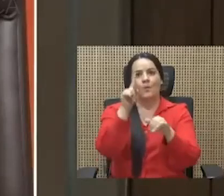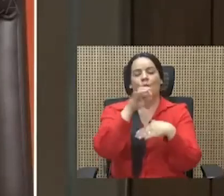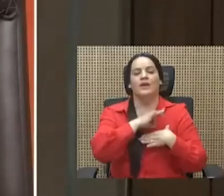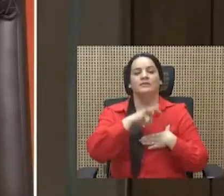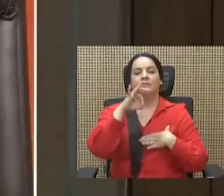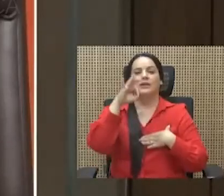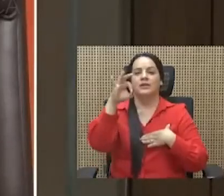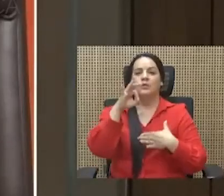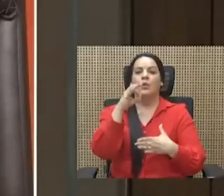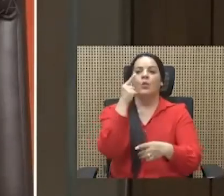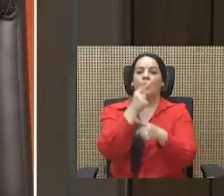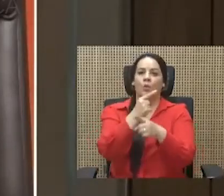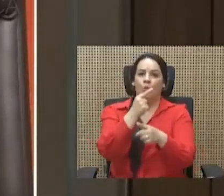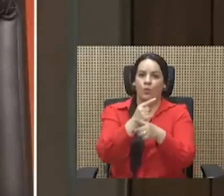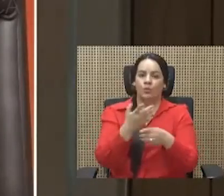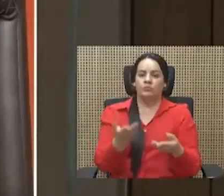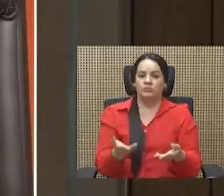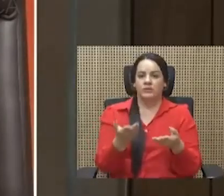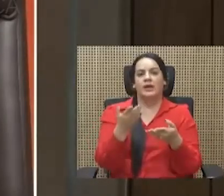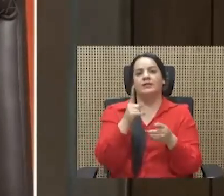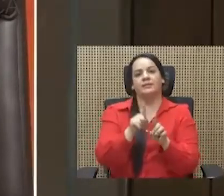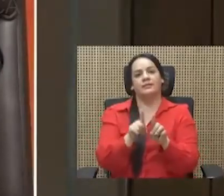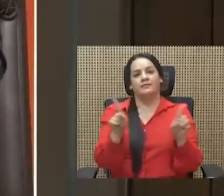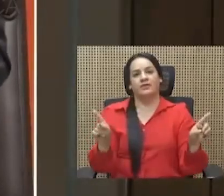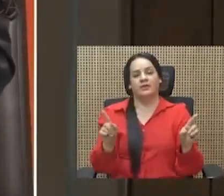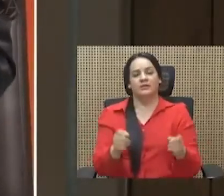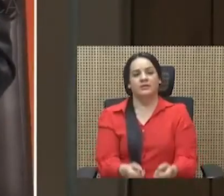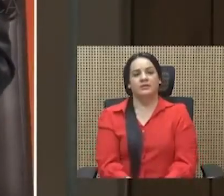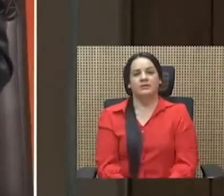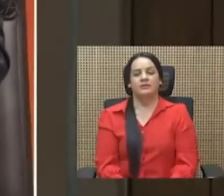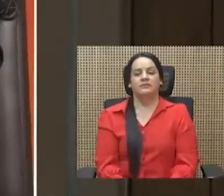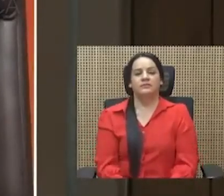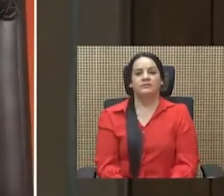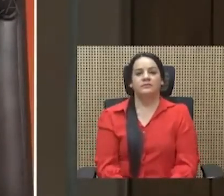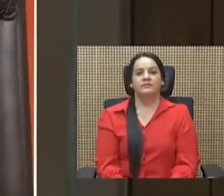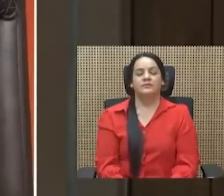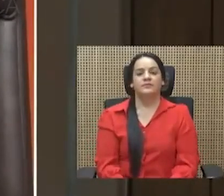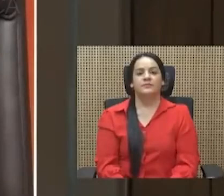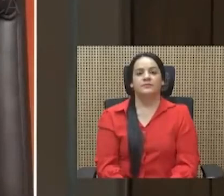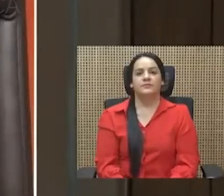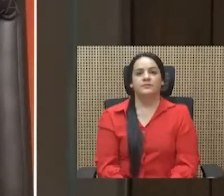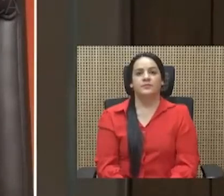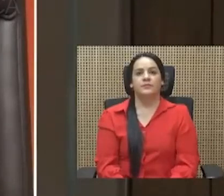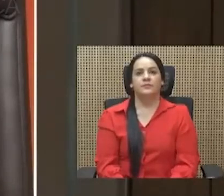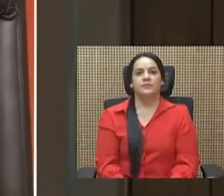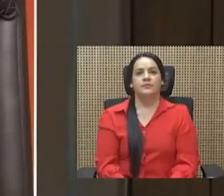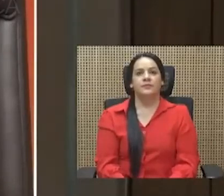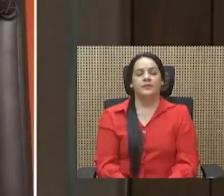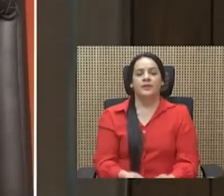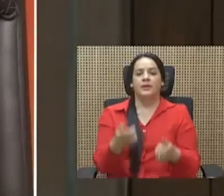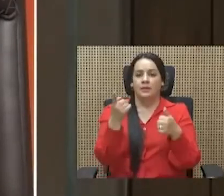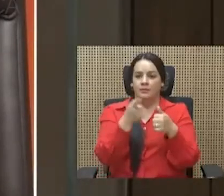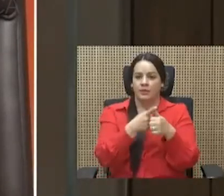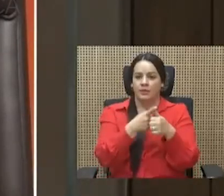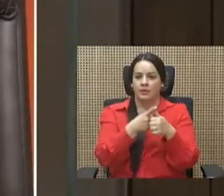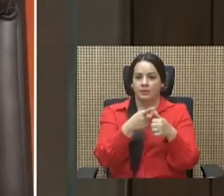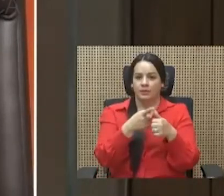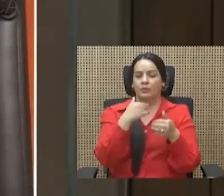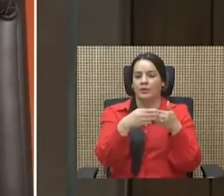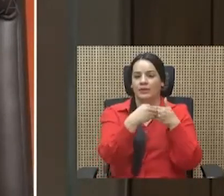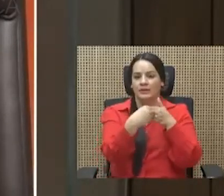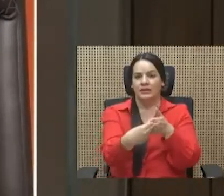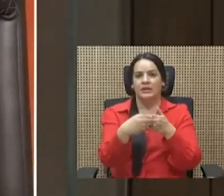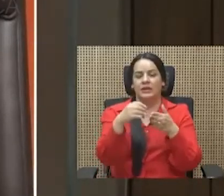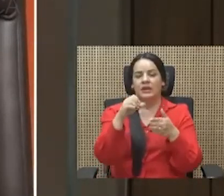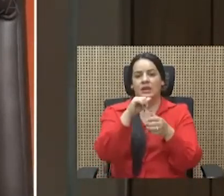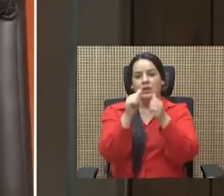diferente. Quiero decir que, en primer lugar, me tocó a mí liderar la subcomisión en la Comisión de